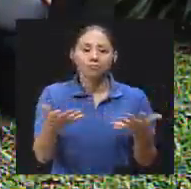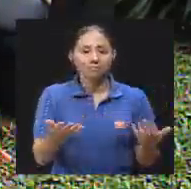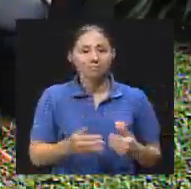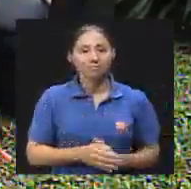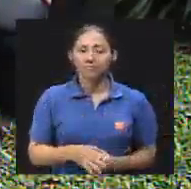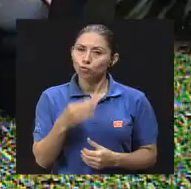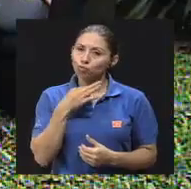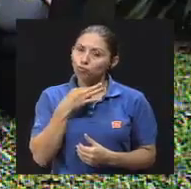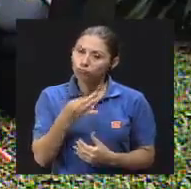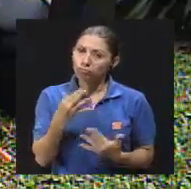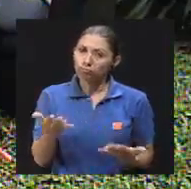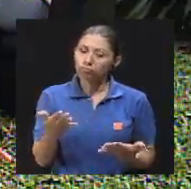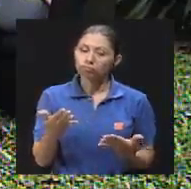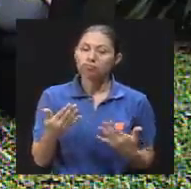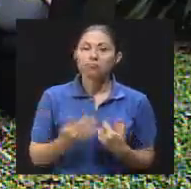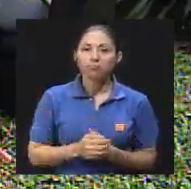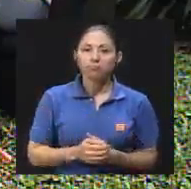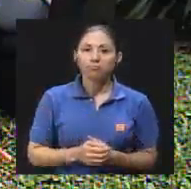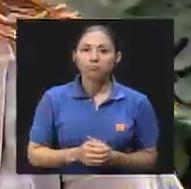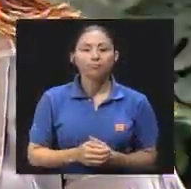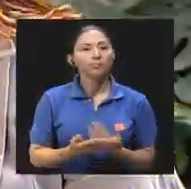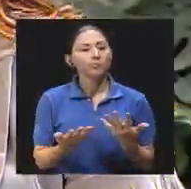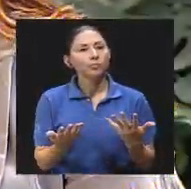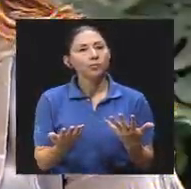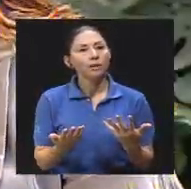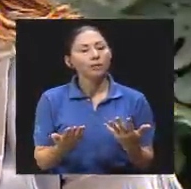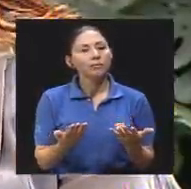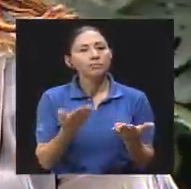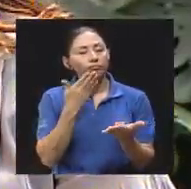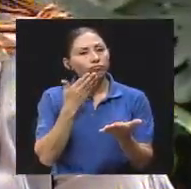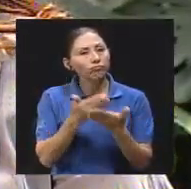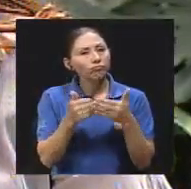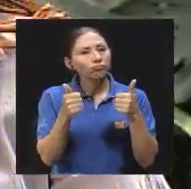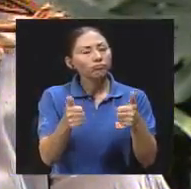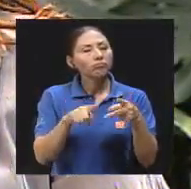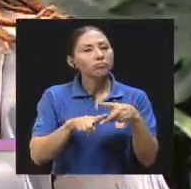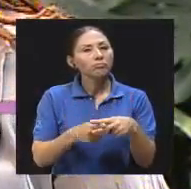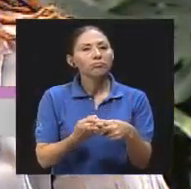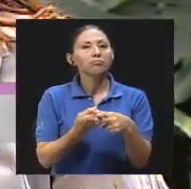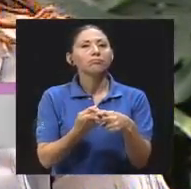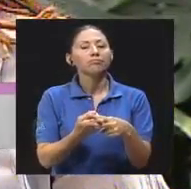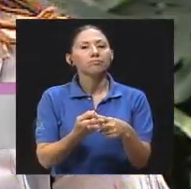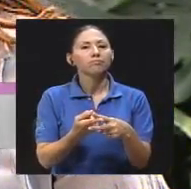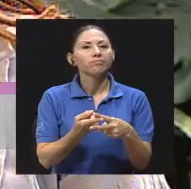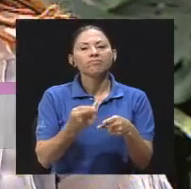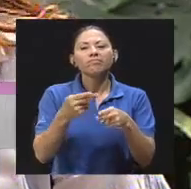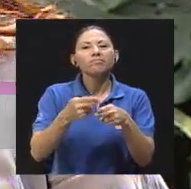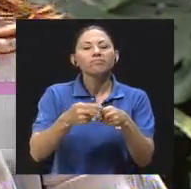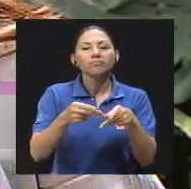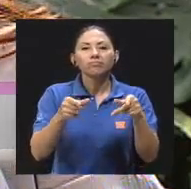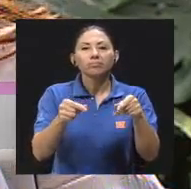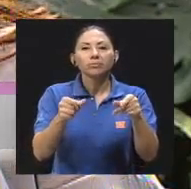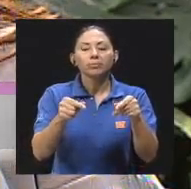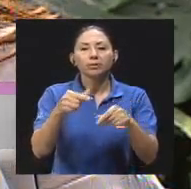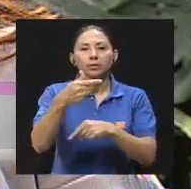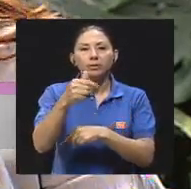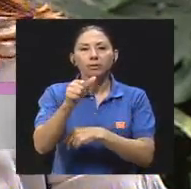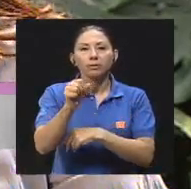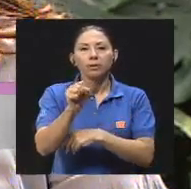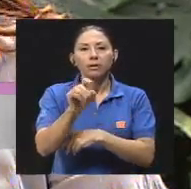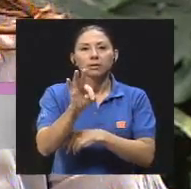y estar aquí. Con muchísimo gusto, encantado. Don Horacio, sería muy oportuno empezar por hablar por lo que llamamos cáncer